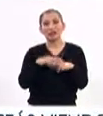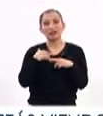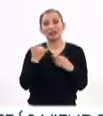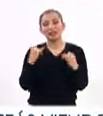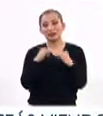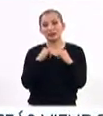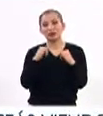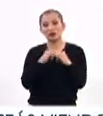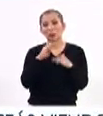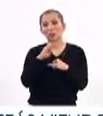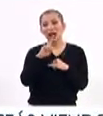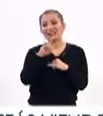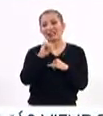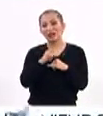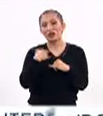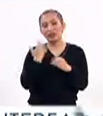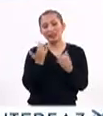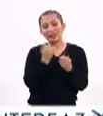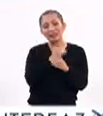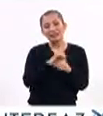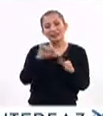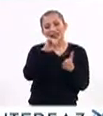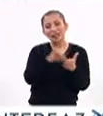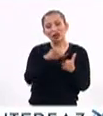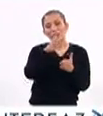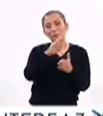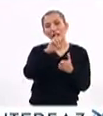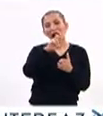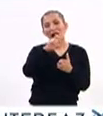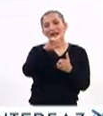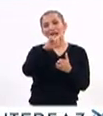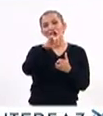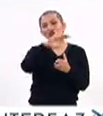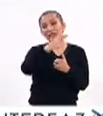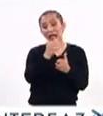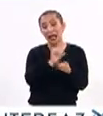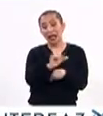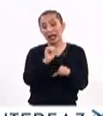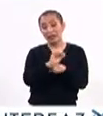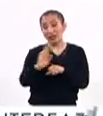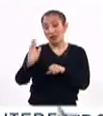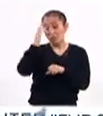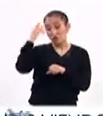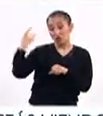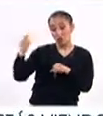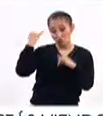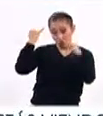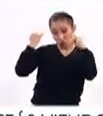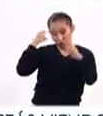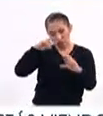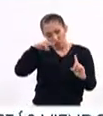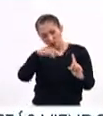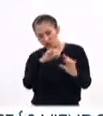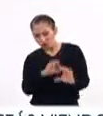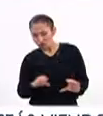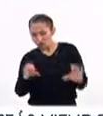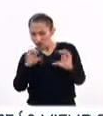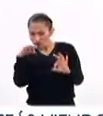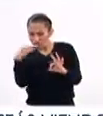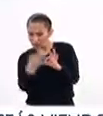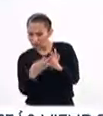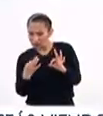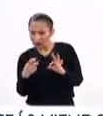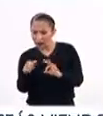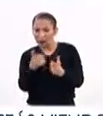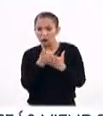y directora de investigación en el Centro Atómico de Bariloche, Argentina, fue reconocida por el desarrollo de enfoques informáticos